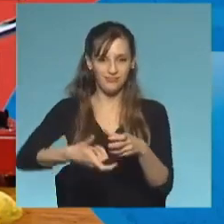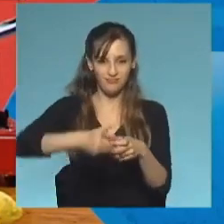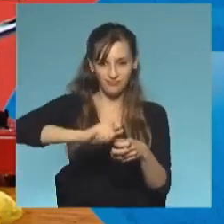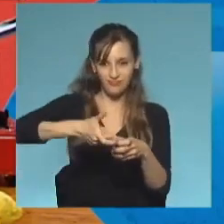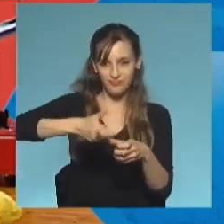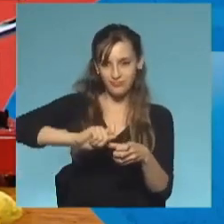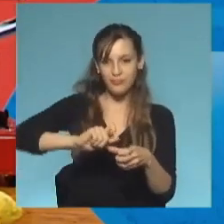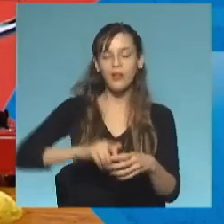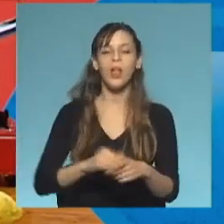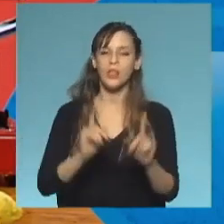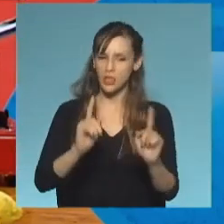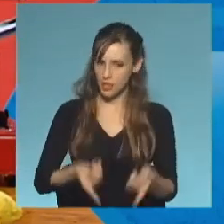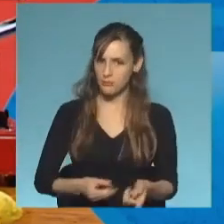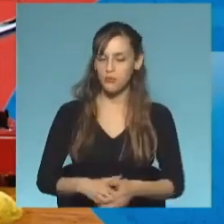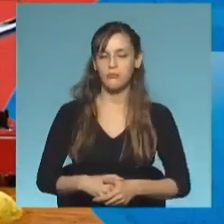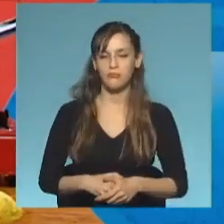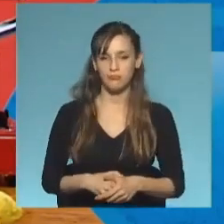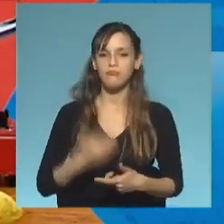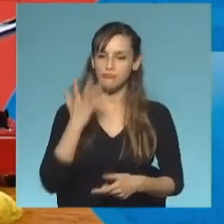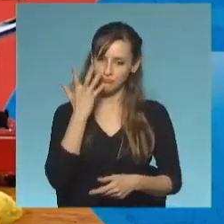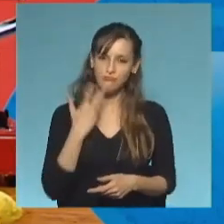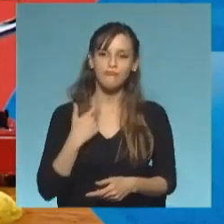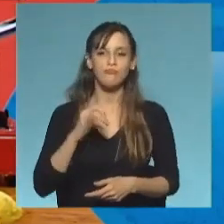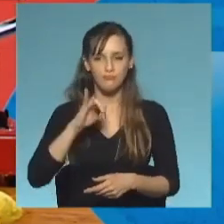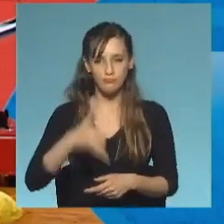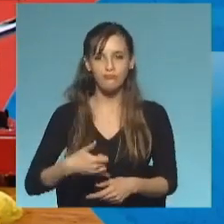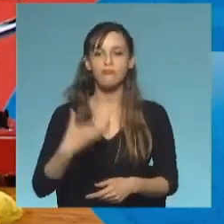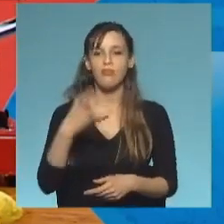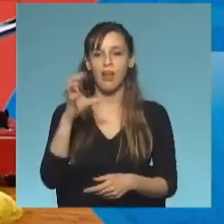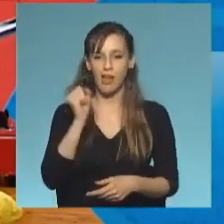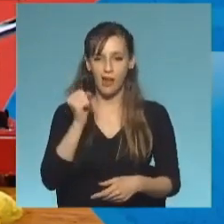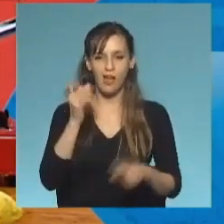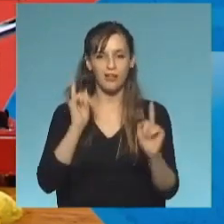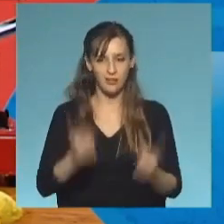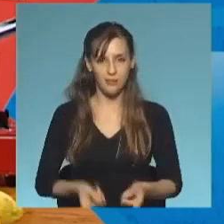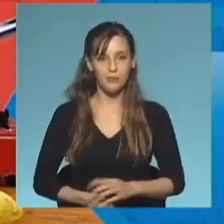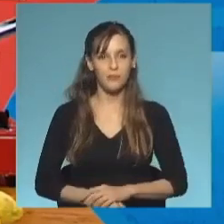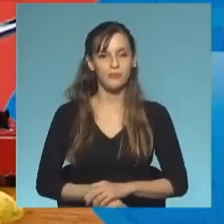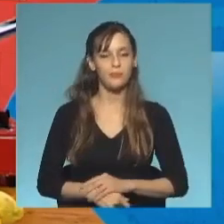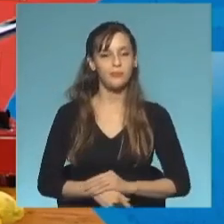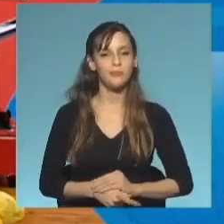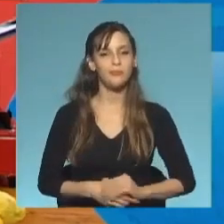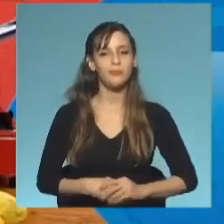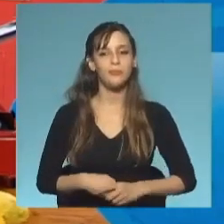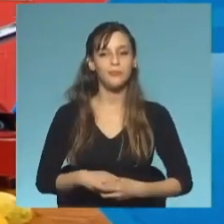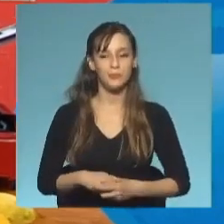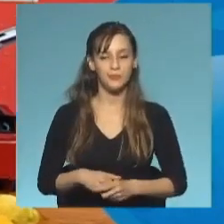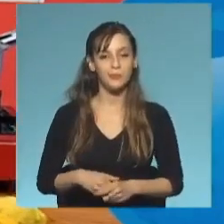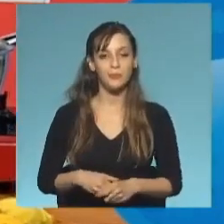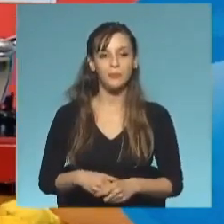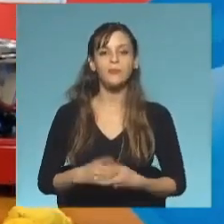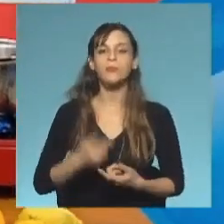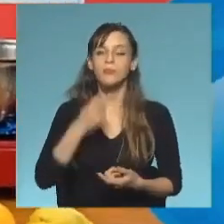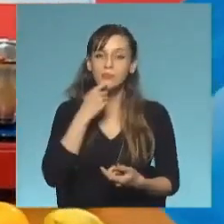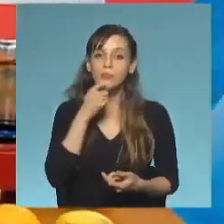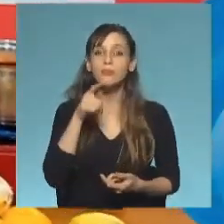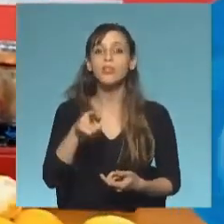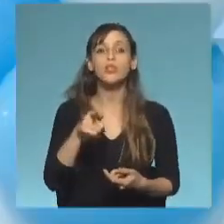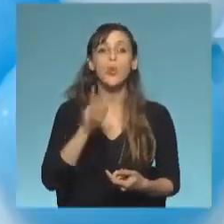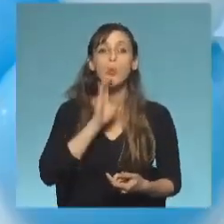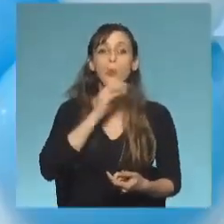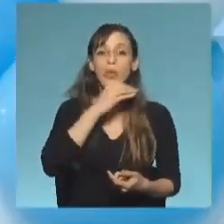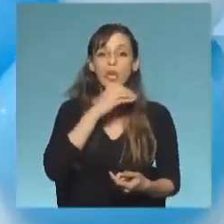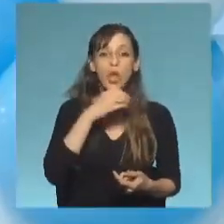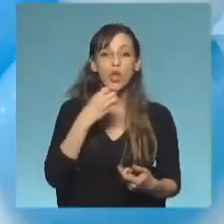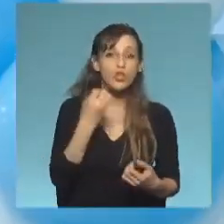si estás solito, ¿eh? Esto, ¿eh? Sí, ¿por qué no? También, totalmente. Solito, totalmente. Te quedó un poquito de vino y te das un